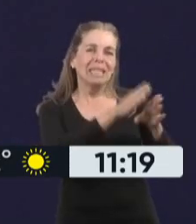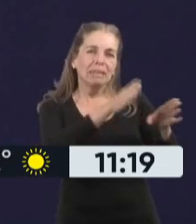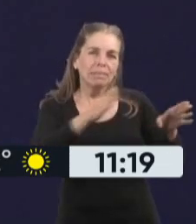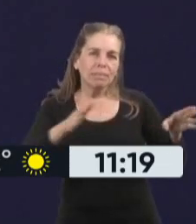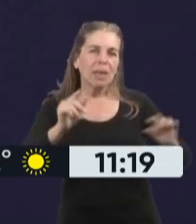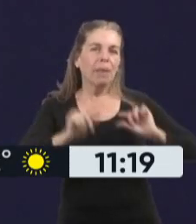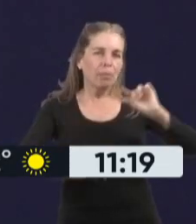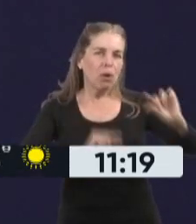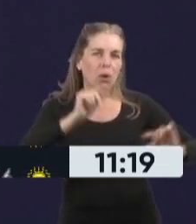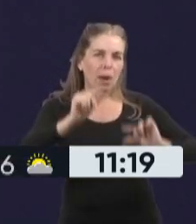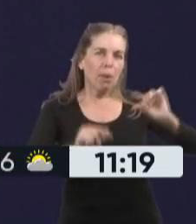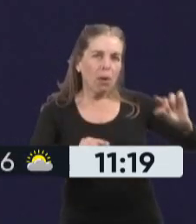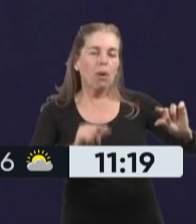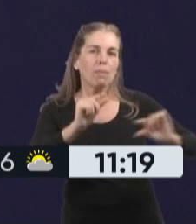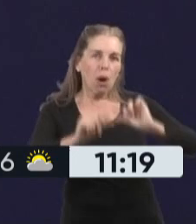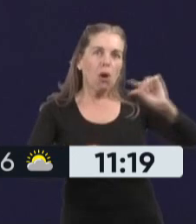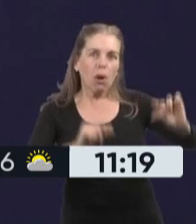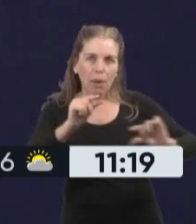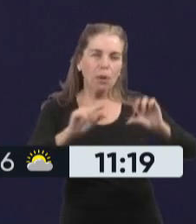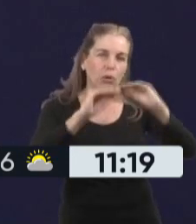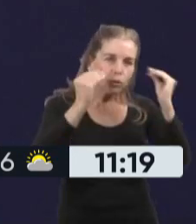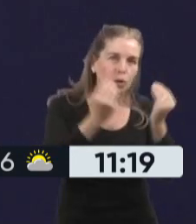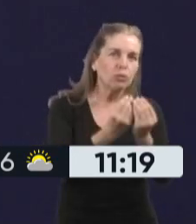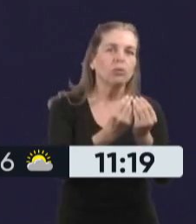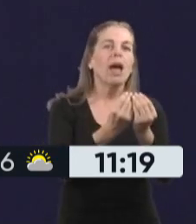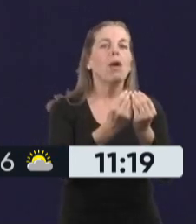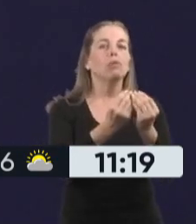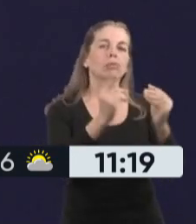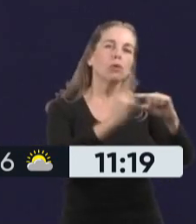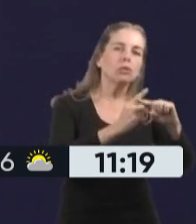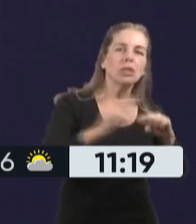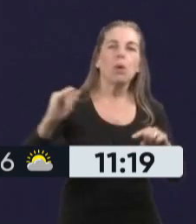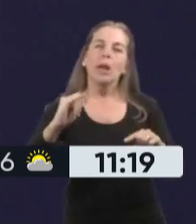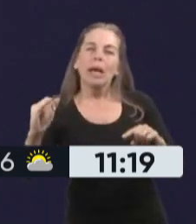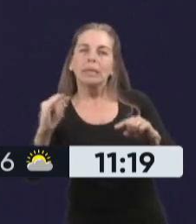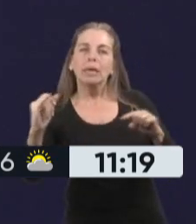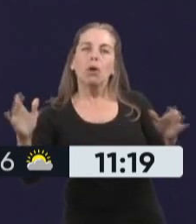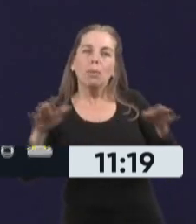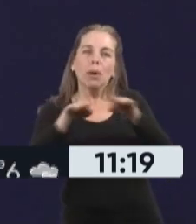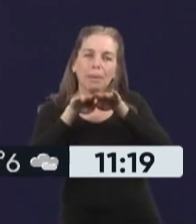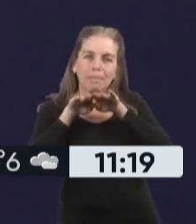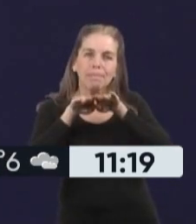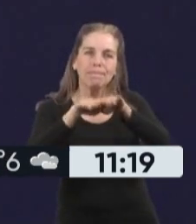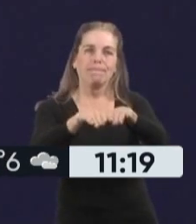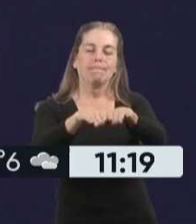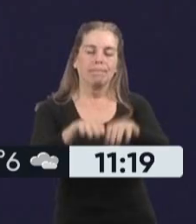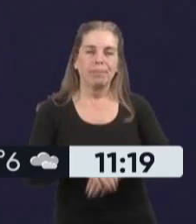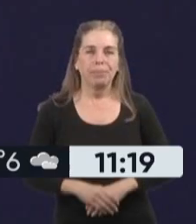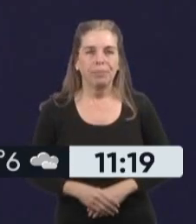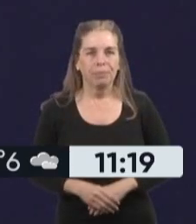empezaremos a ver cómo estos semáforos que todavía no están en verde van a empezar a estarlos más rápido que